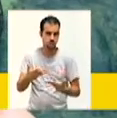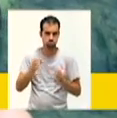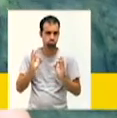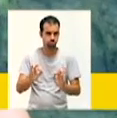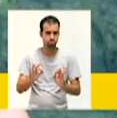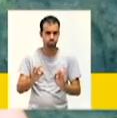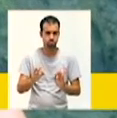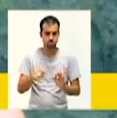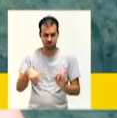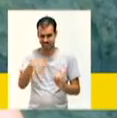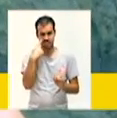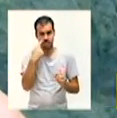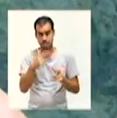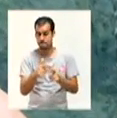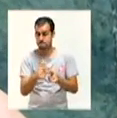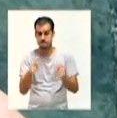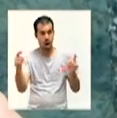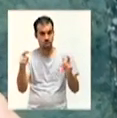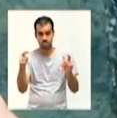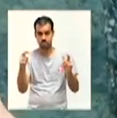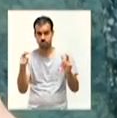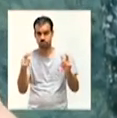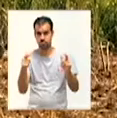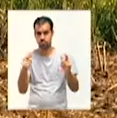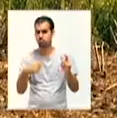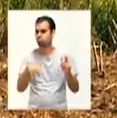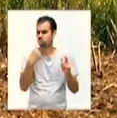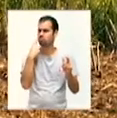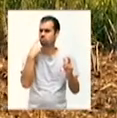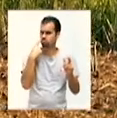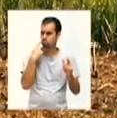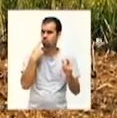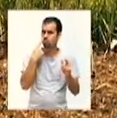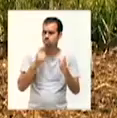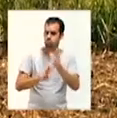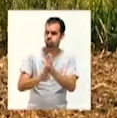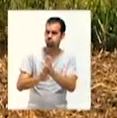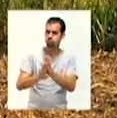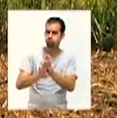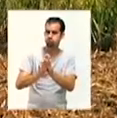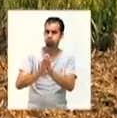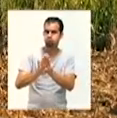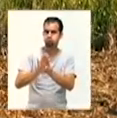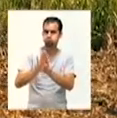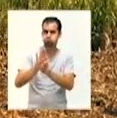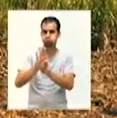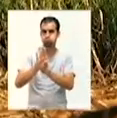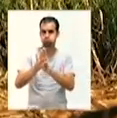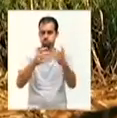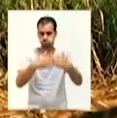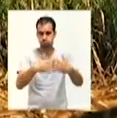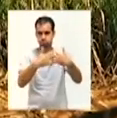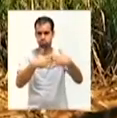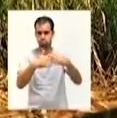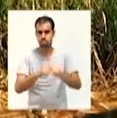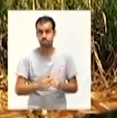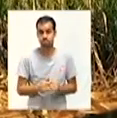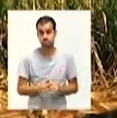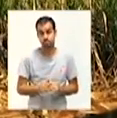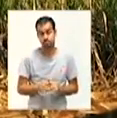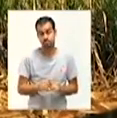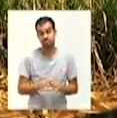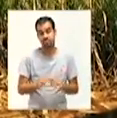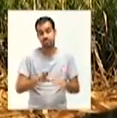Ellos son una gran mayoría y son los que están llevando adelante la molienda. Luego se presenta